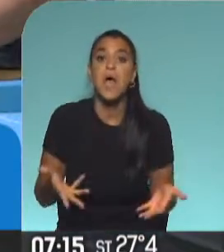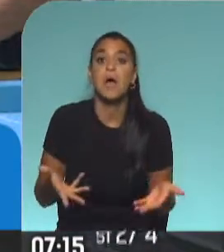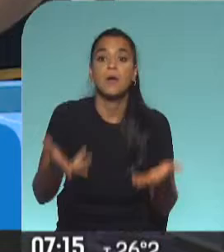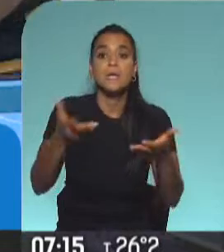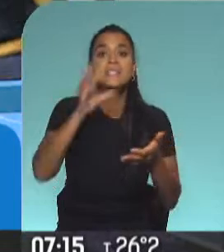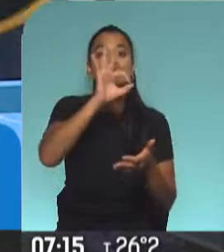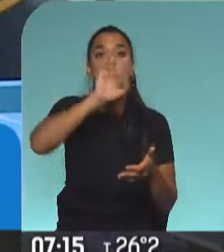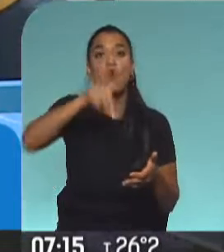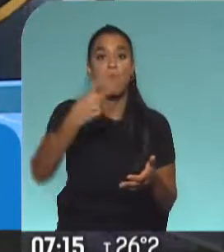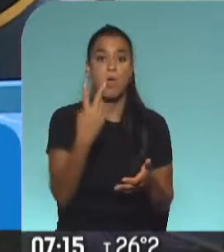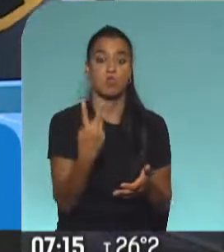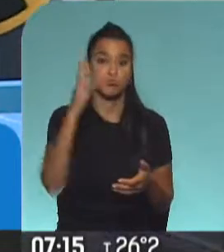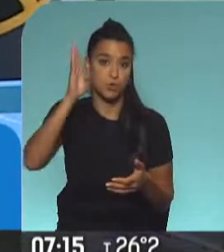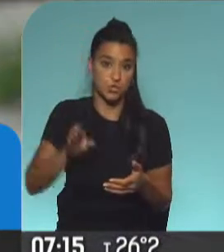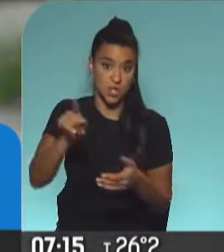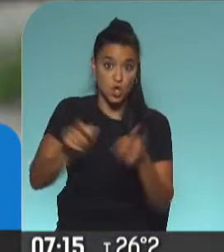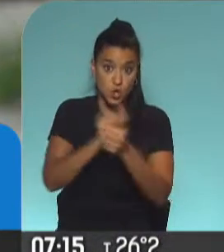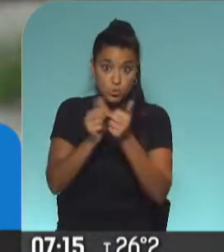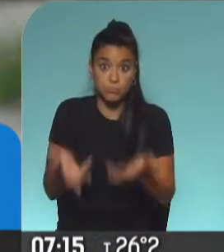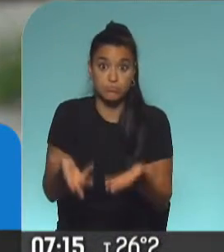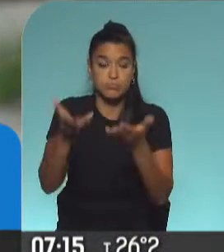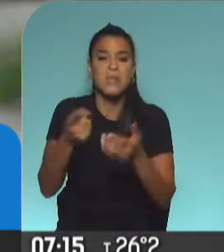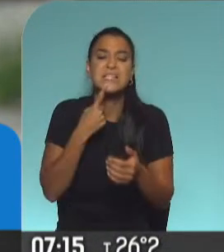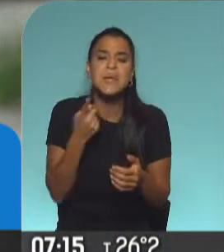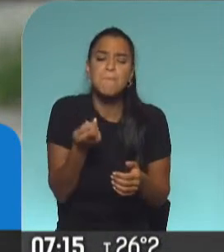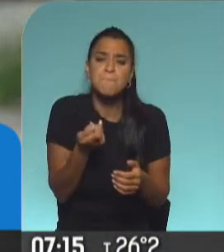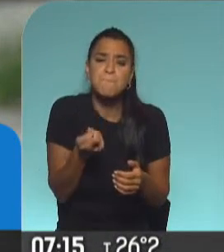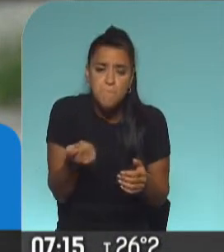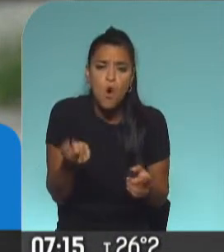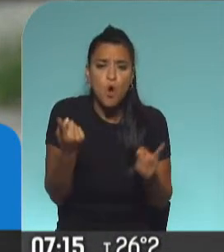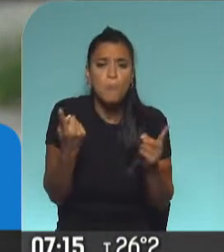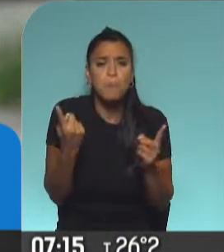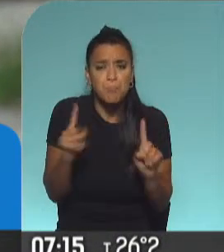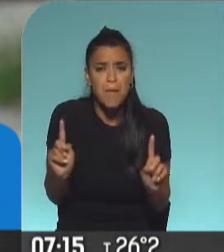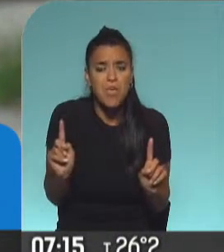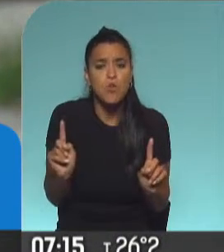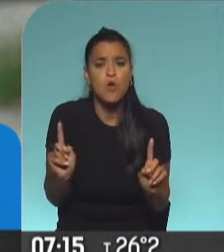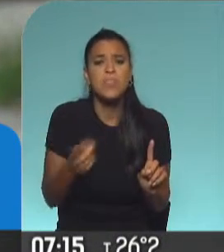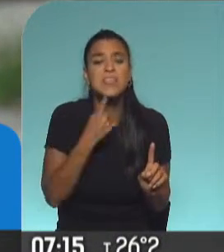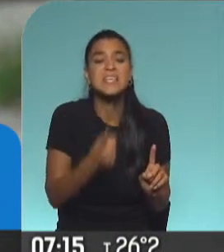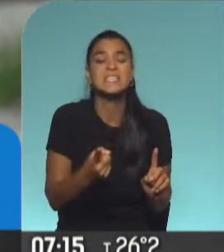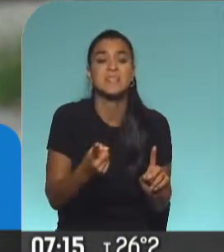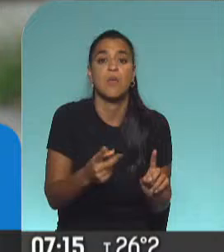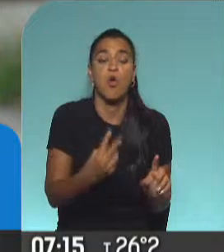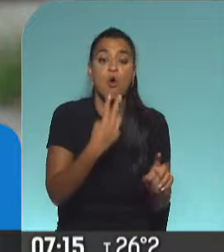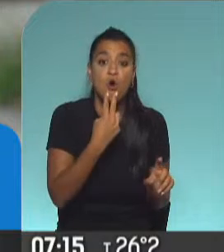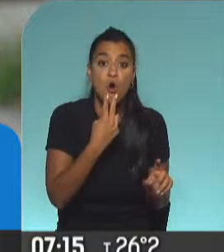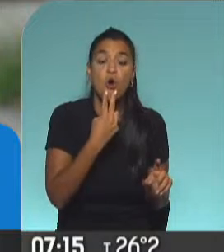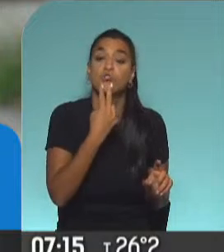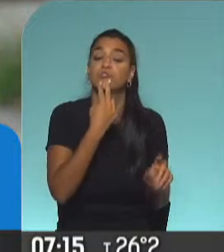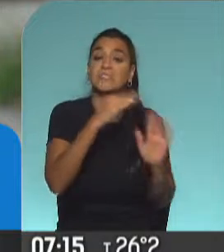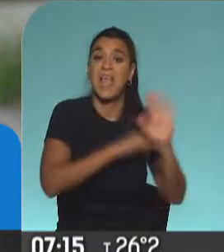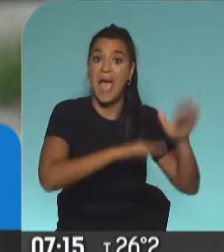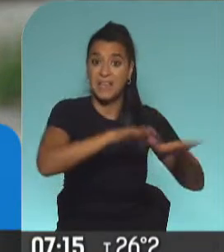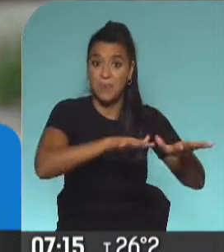del 0,2% de la industria, que a pesar de ser pequeño, marca que 6 de los 11 rubros